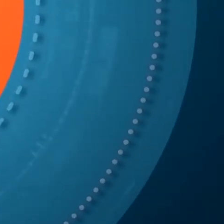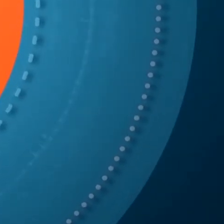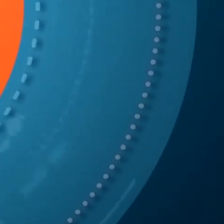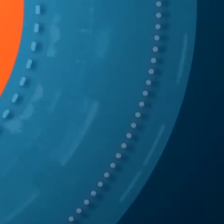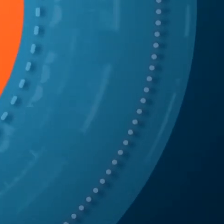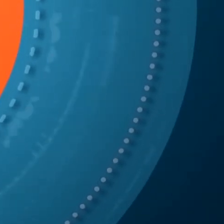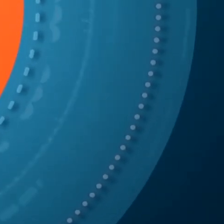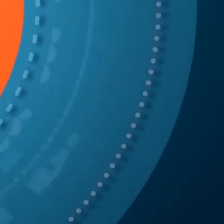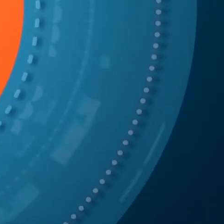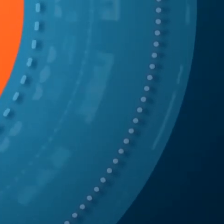¡Gracias!